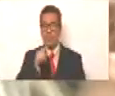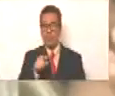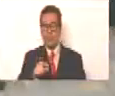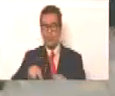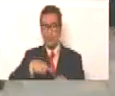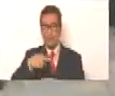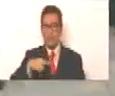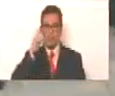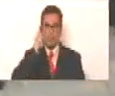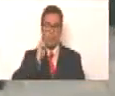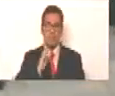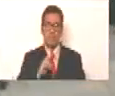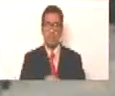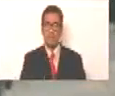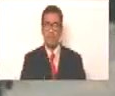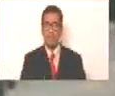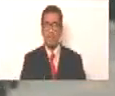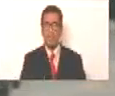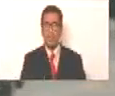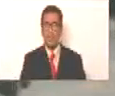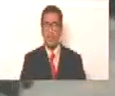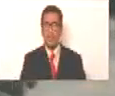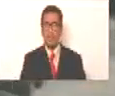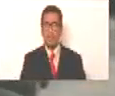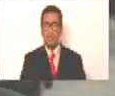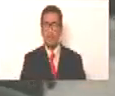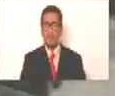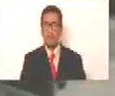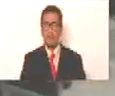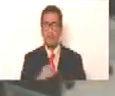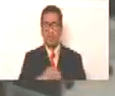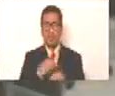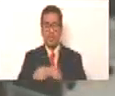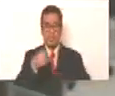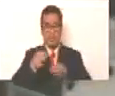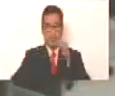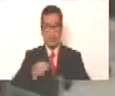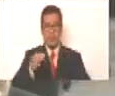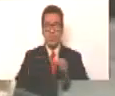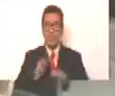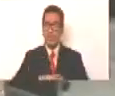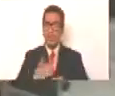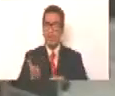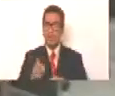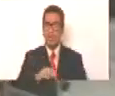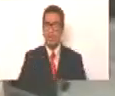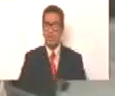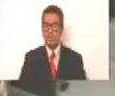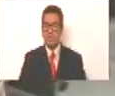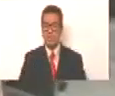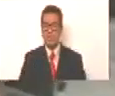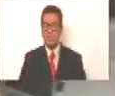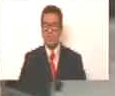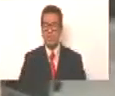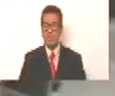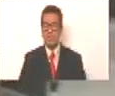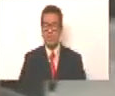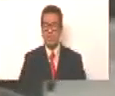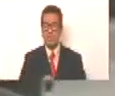bolivariano que nos hizo justicia porque él lo se